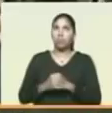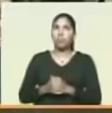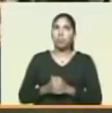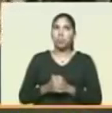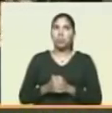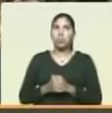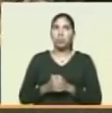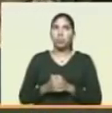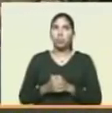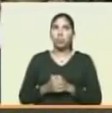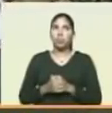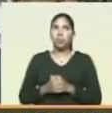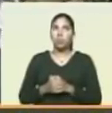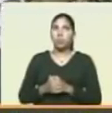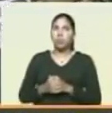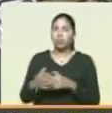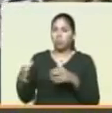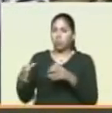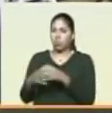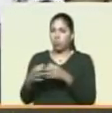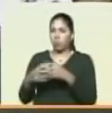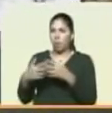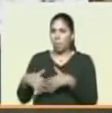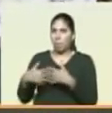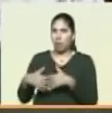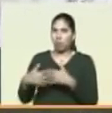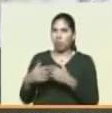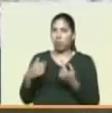de Pequivén y el ministro Eulogio del Pino, por ejemplo.